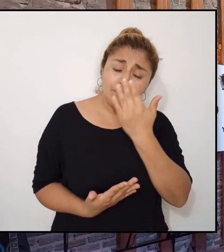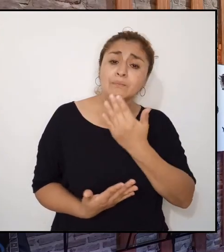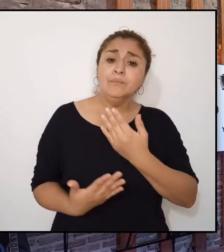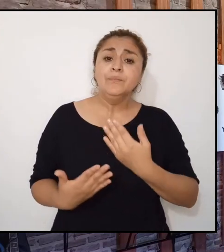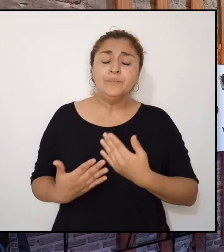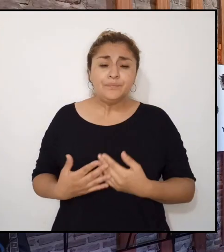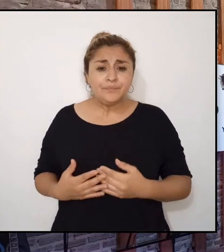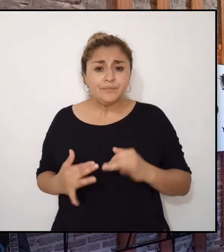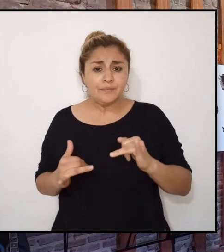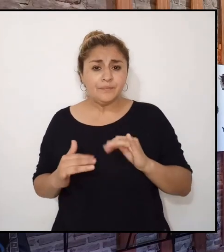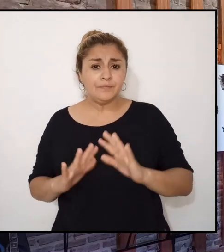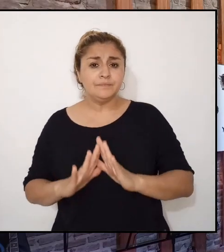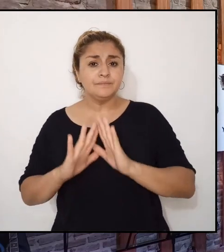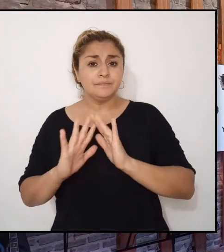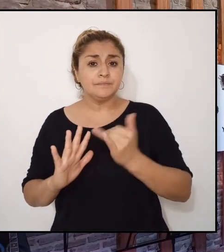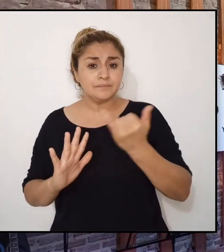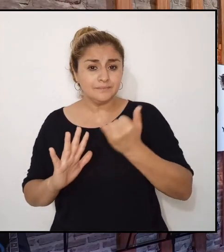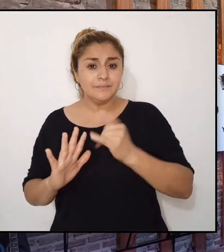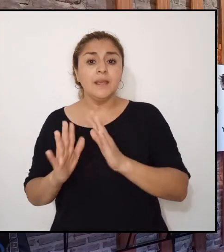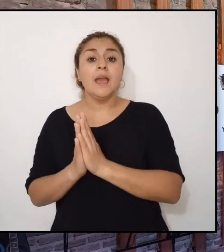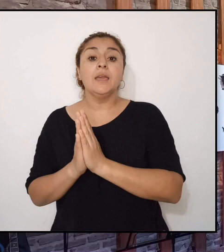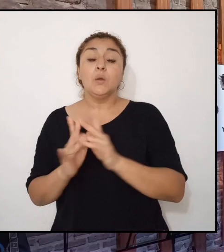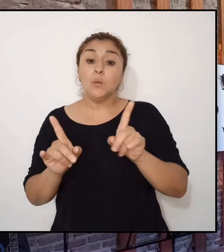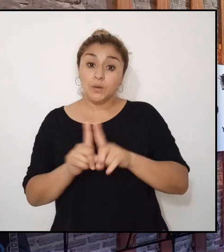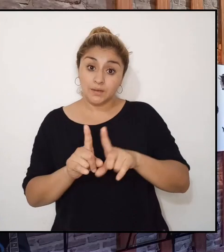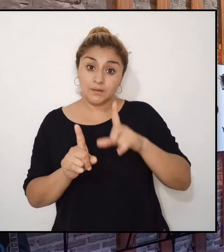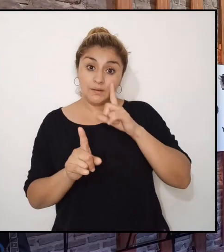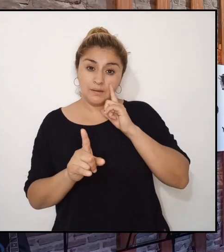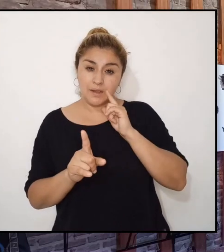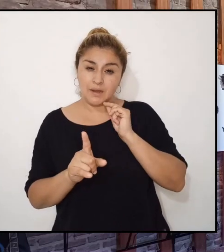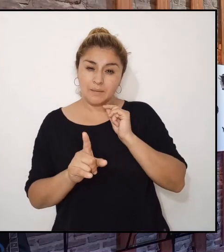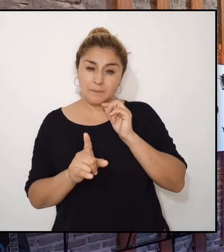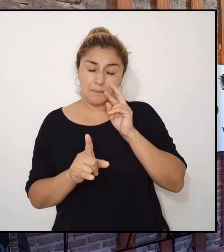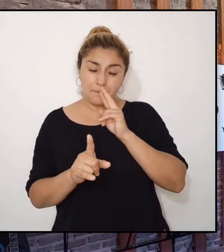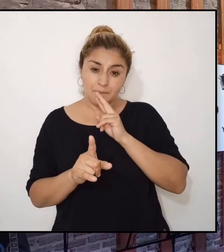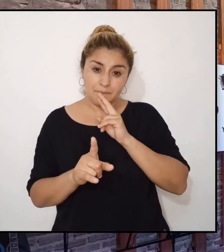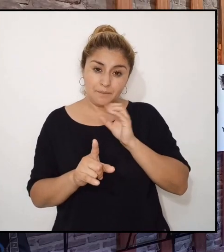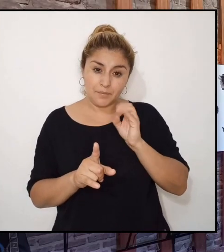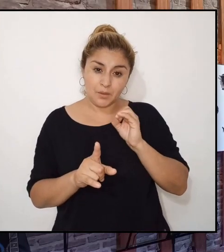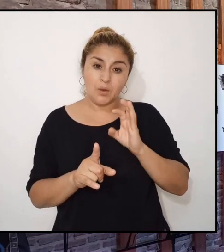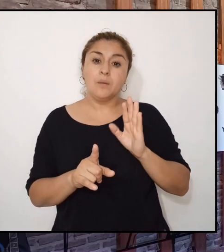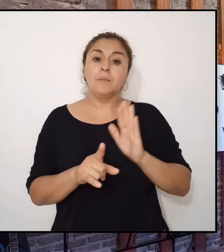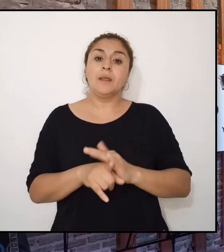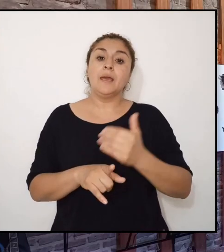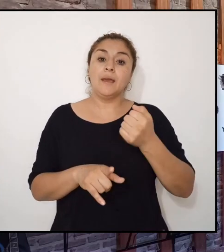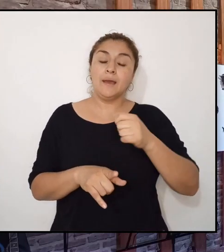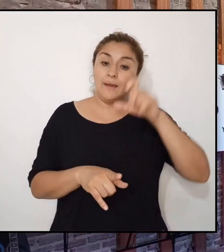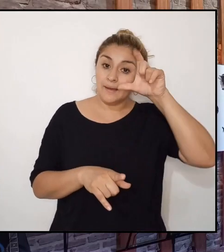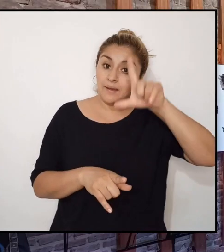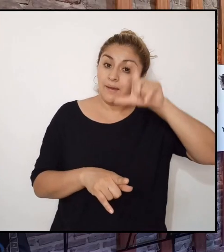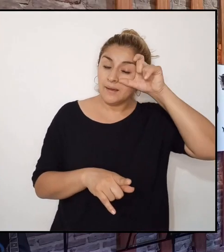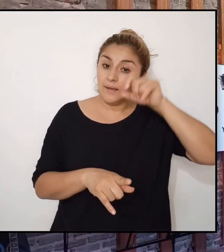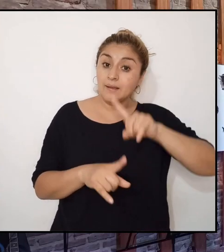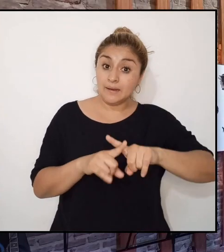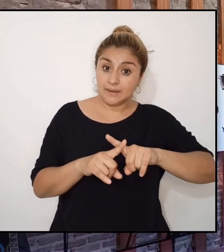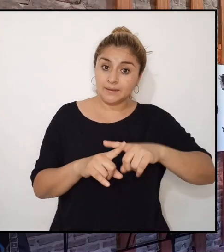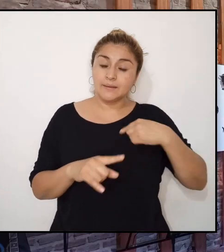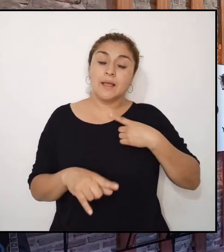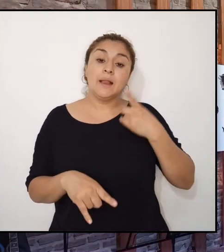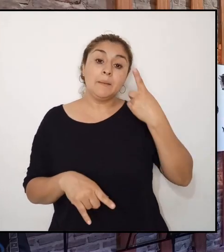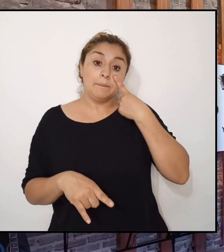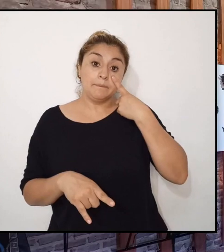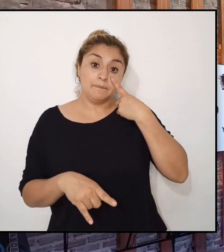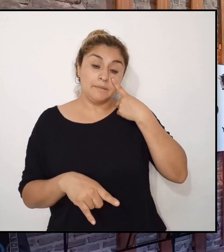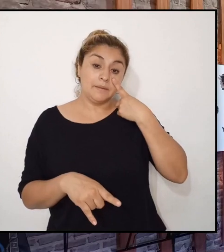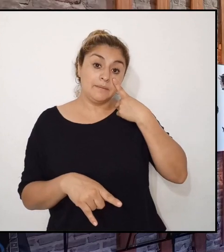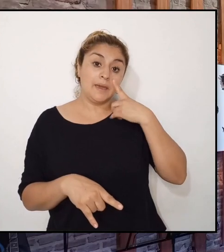un hermano que se llama Alex Genis. Él vino de Springfield, de Estados Unidos. Él